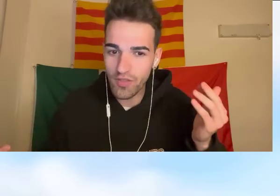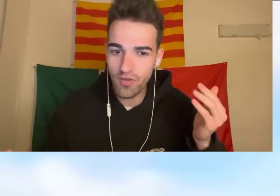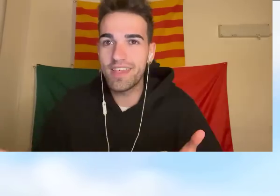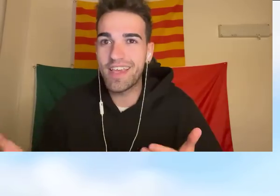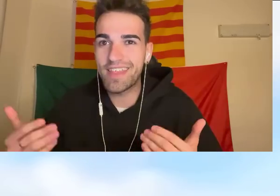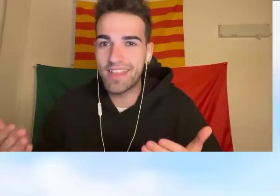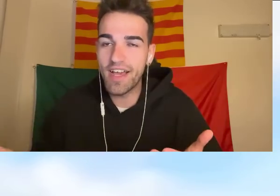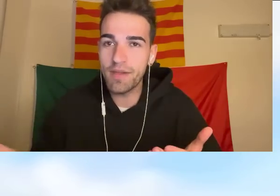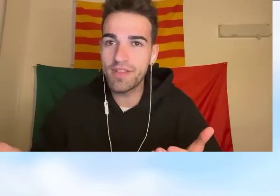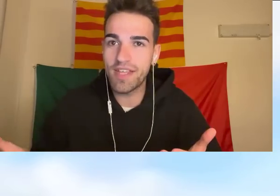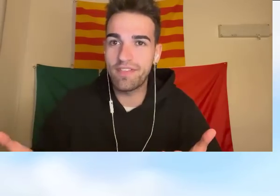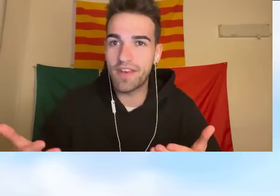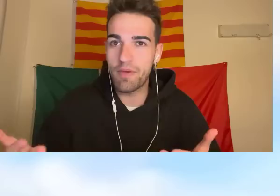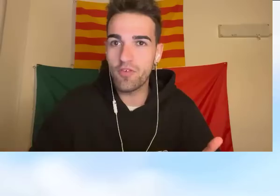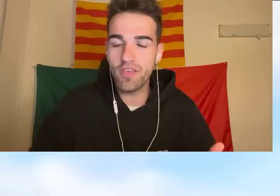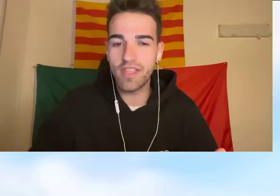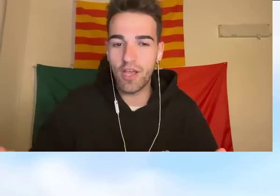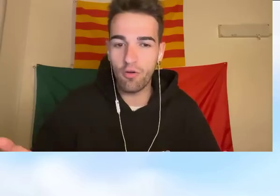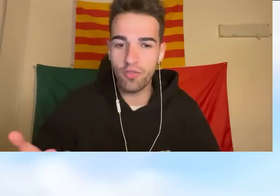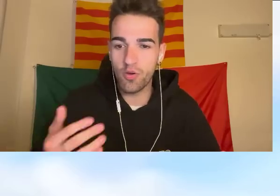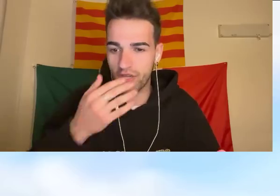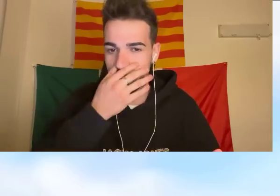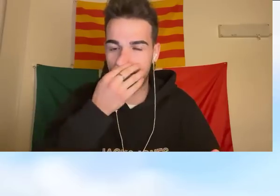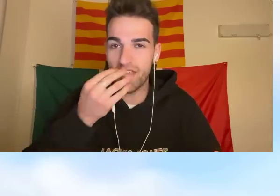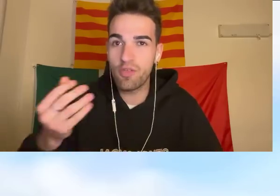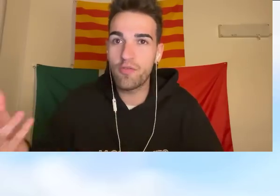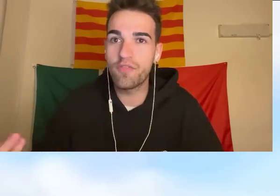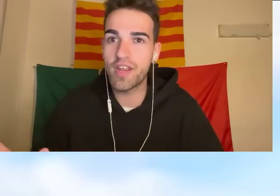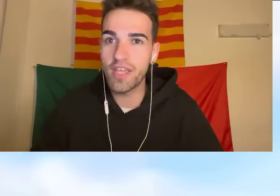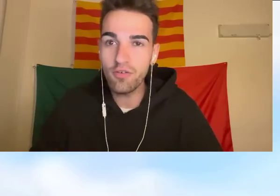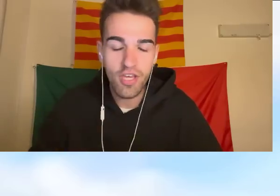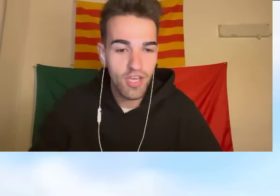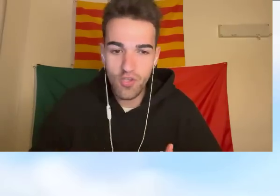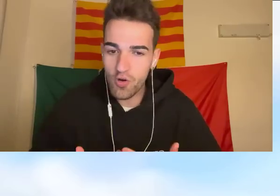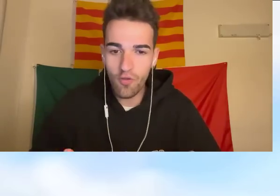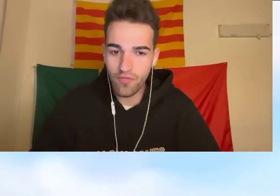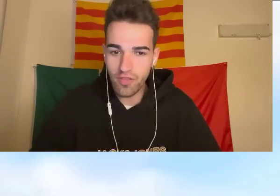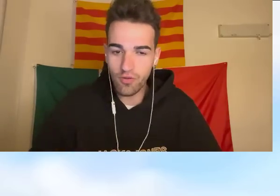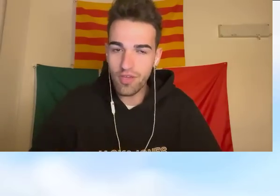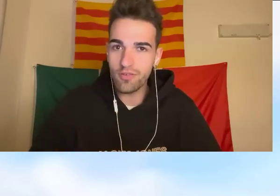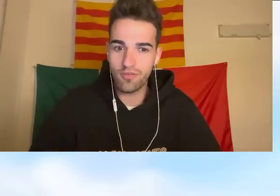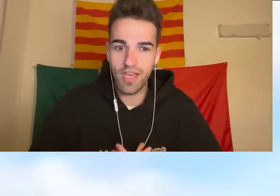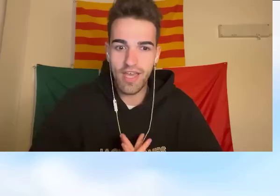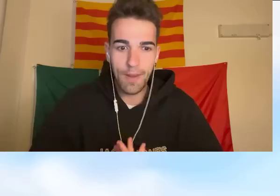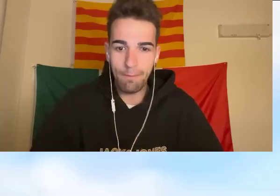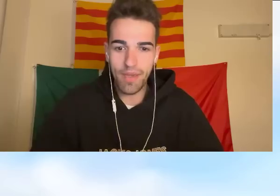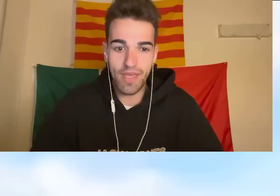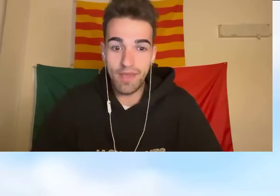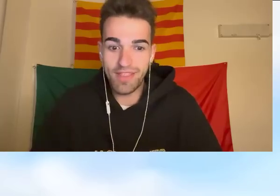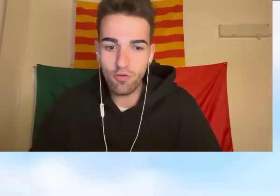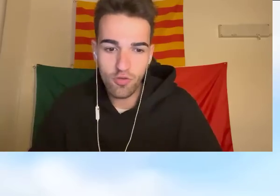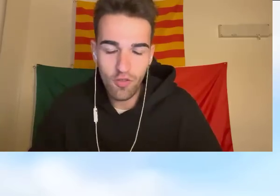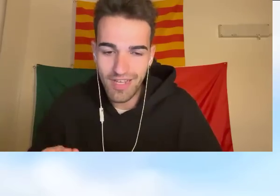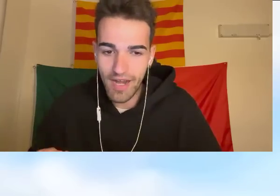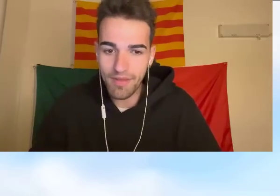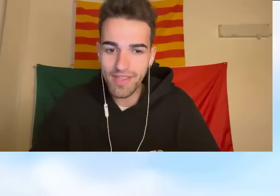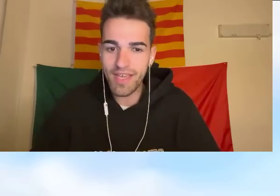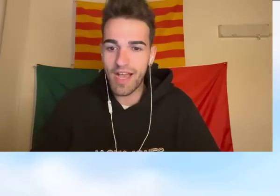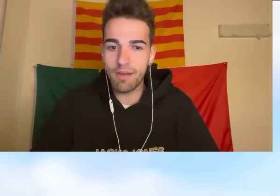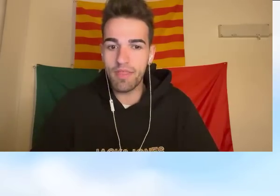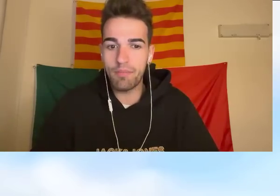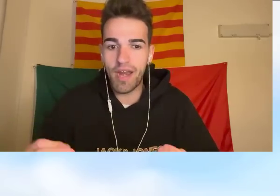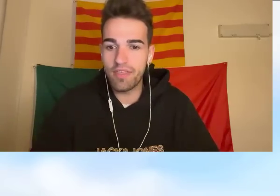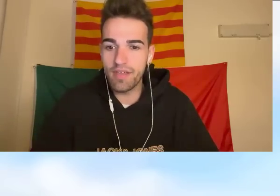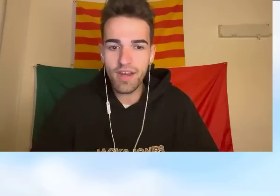no lo entiendo. Y que se tenga que meter entre medio de este negocio, que se están ayudando entre ellos, yo no lo entiendo eso. O sea, Estados Unidos